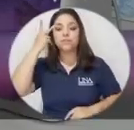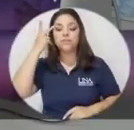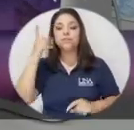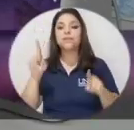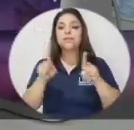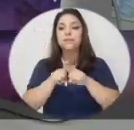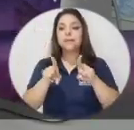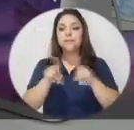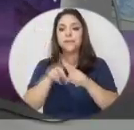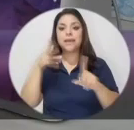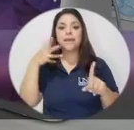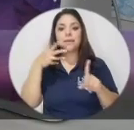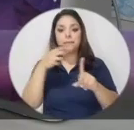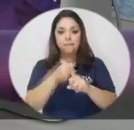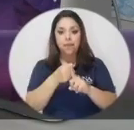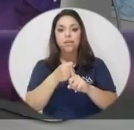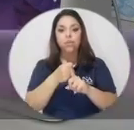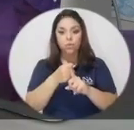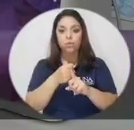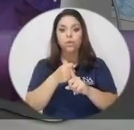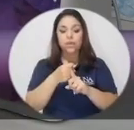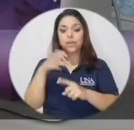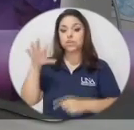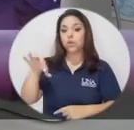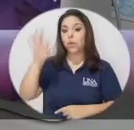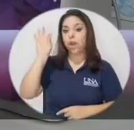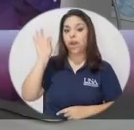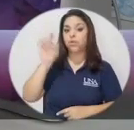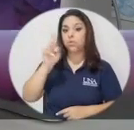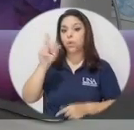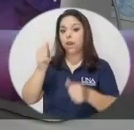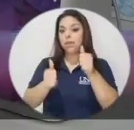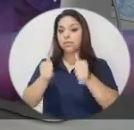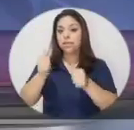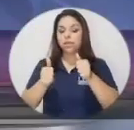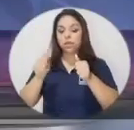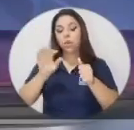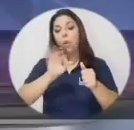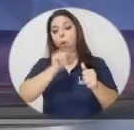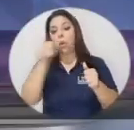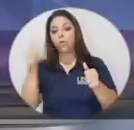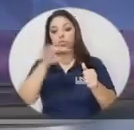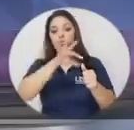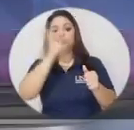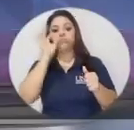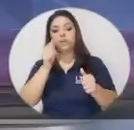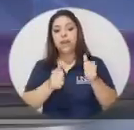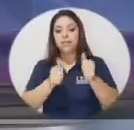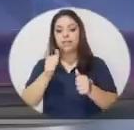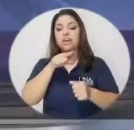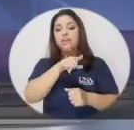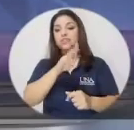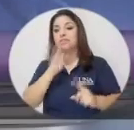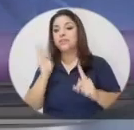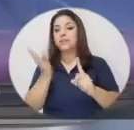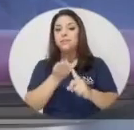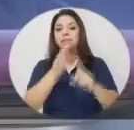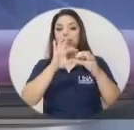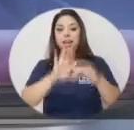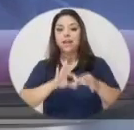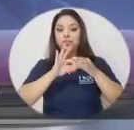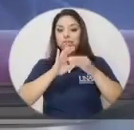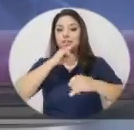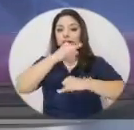impacto que la elección de uno u otro candidato puede tener en las relaciones internacionales, en las relaciones económicas, en